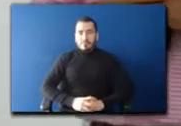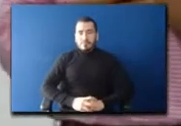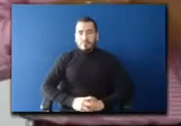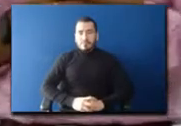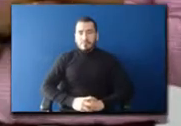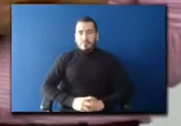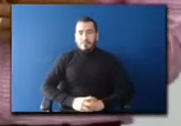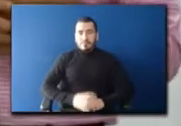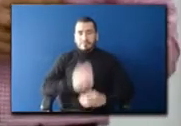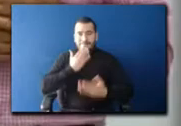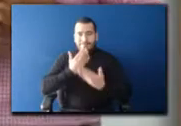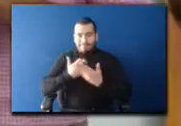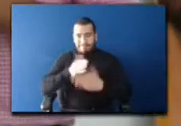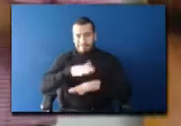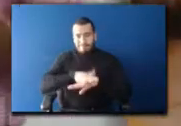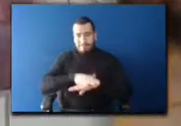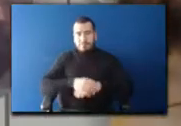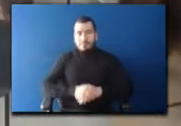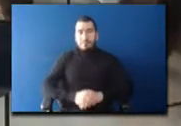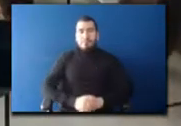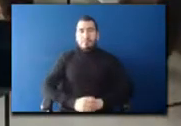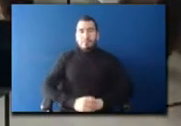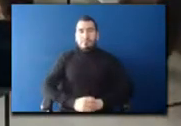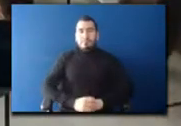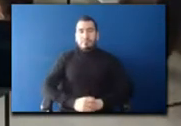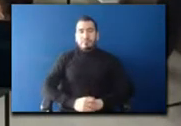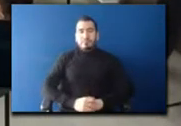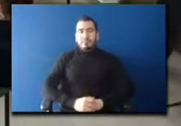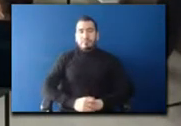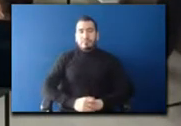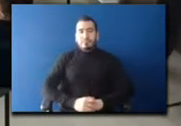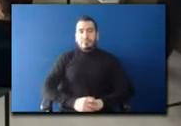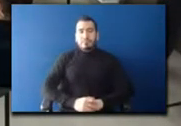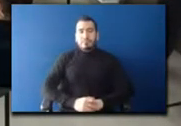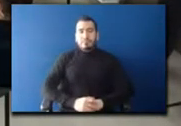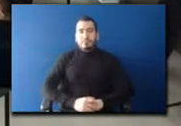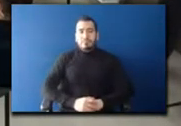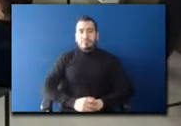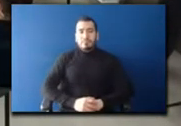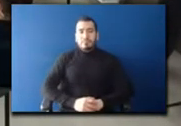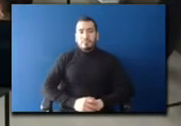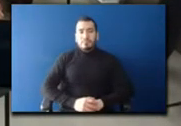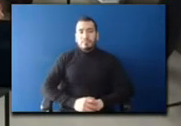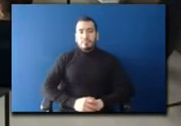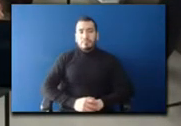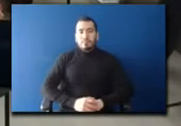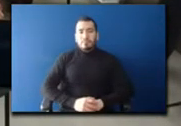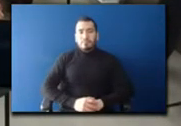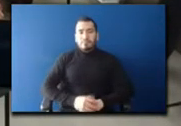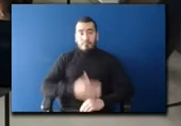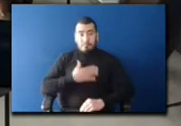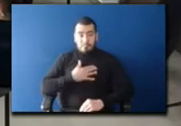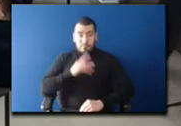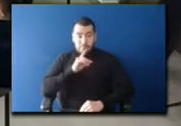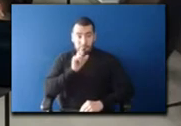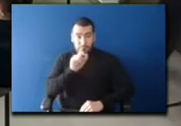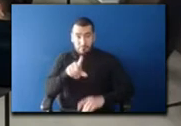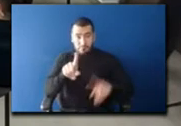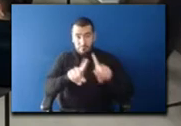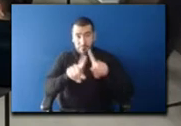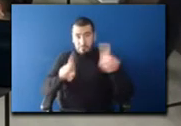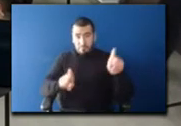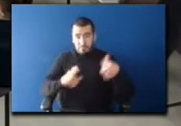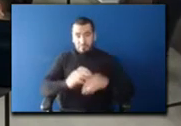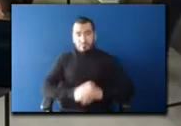Buenas tardes. Buenas tardes. Ahí está bien. Bueno, la pregunta mía creo que es más bien como una especie